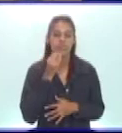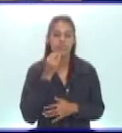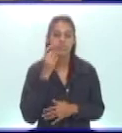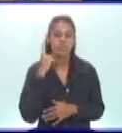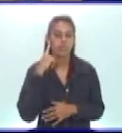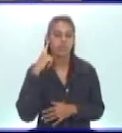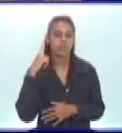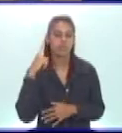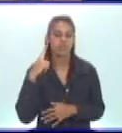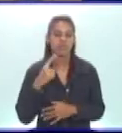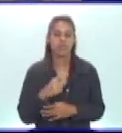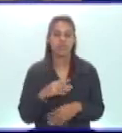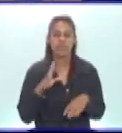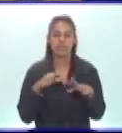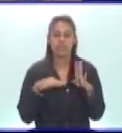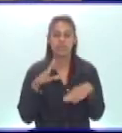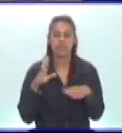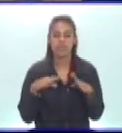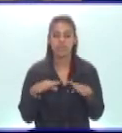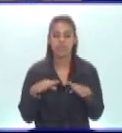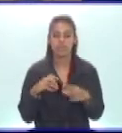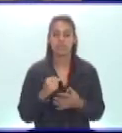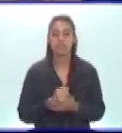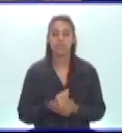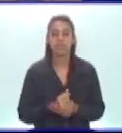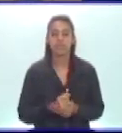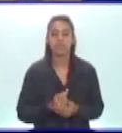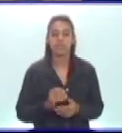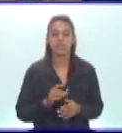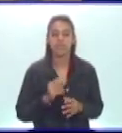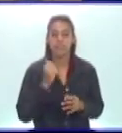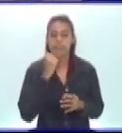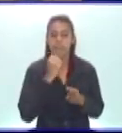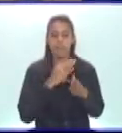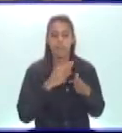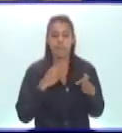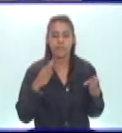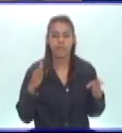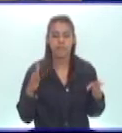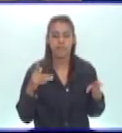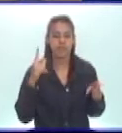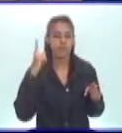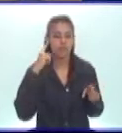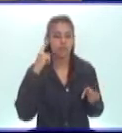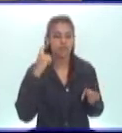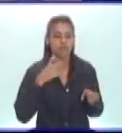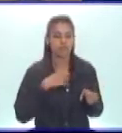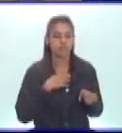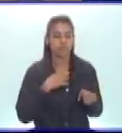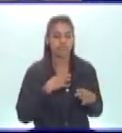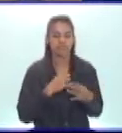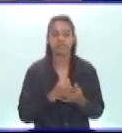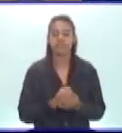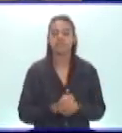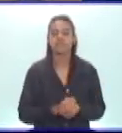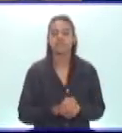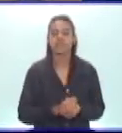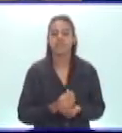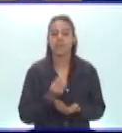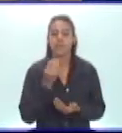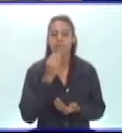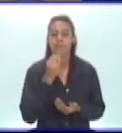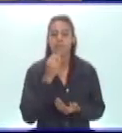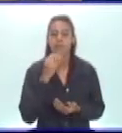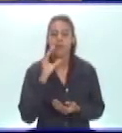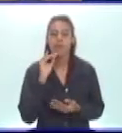el niño, teniendo en cuenta que estos niños son los que mayor audición residual presentan. Podían estar